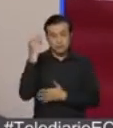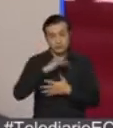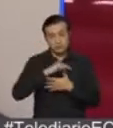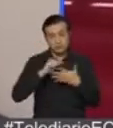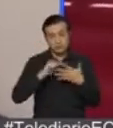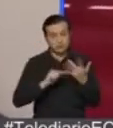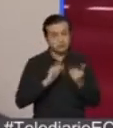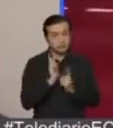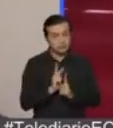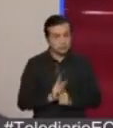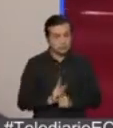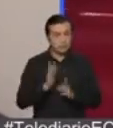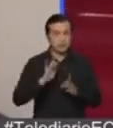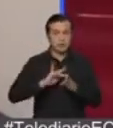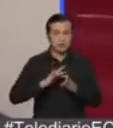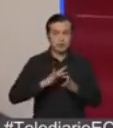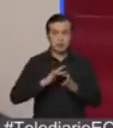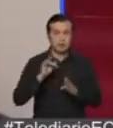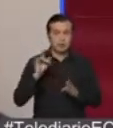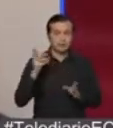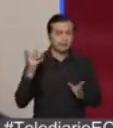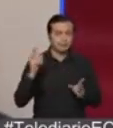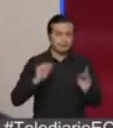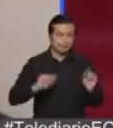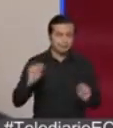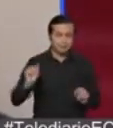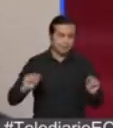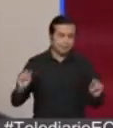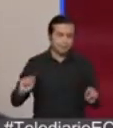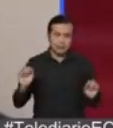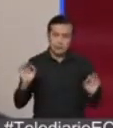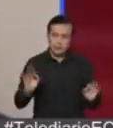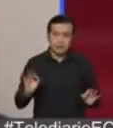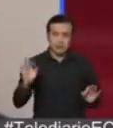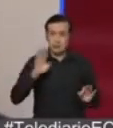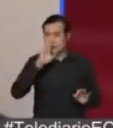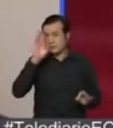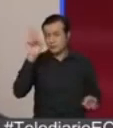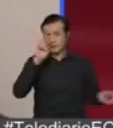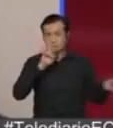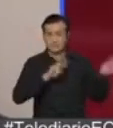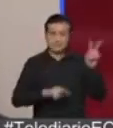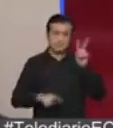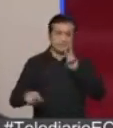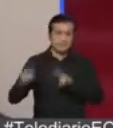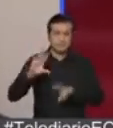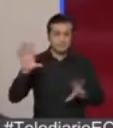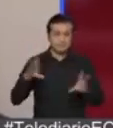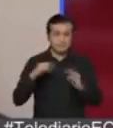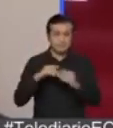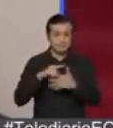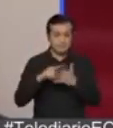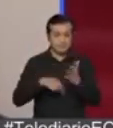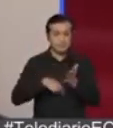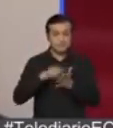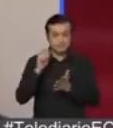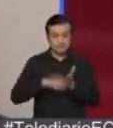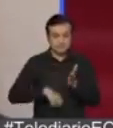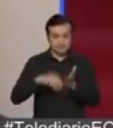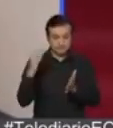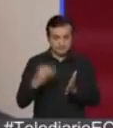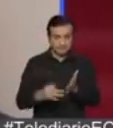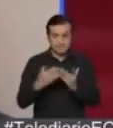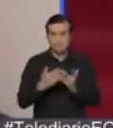Entonces, el riesgo allí también es bajo, pero revisamos constantemente que esto efectivamente se cumpla y